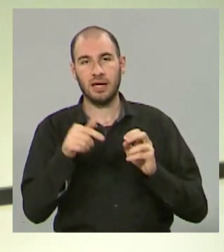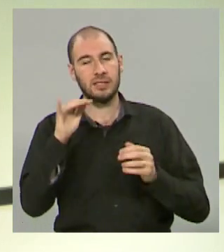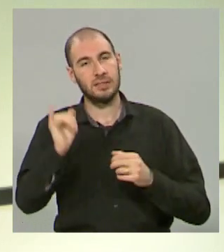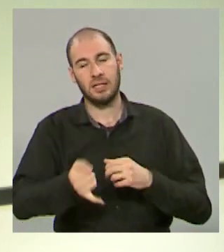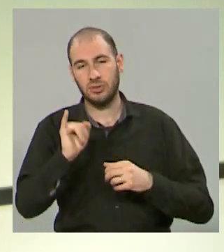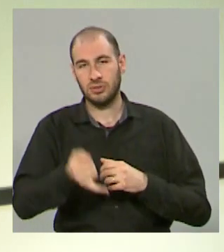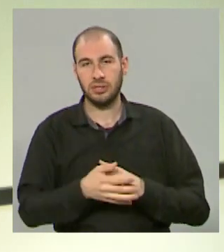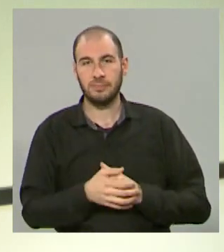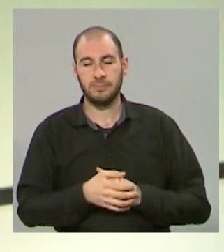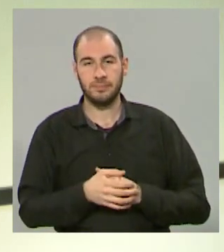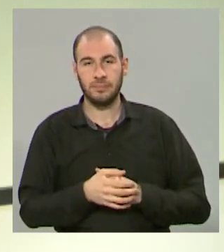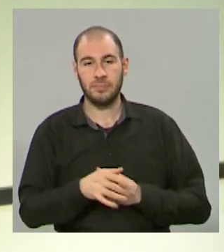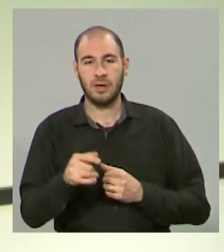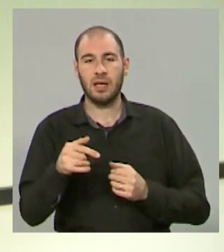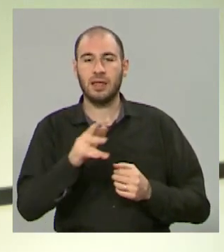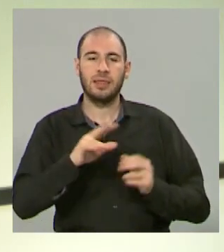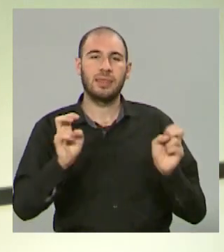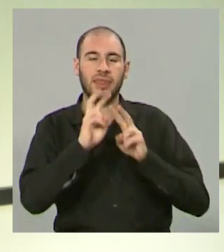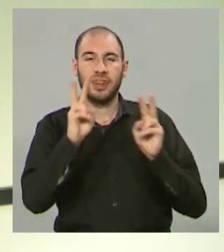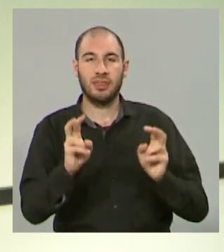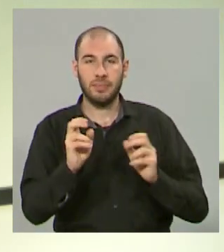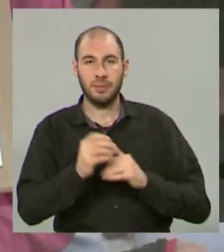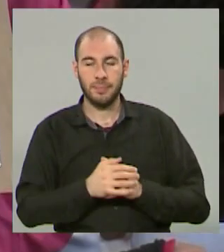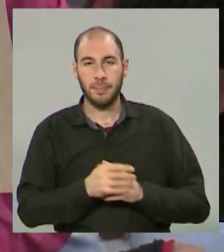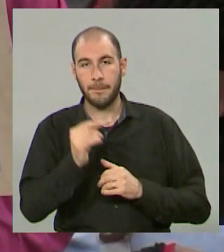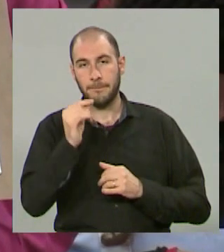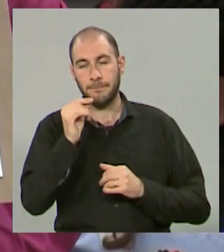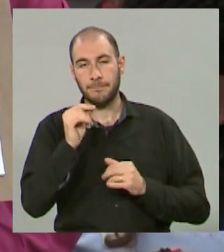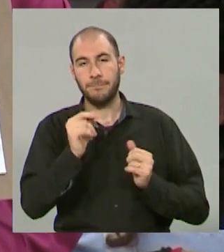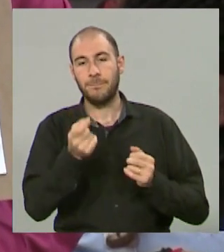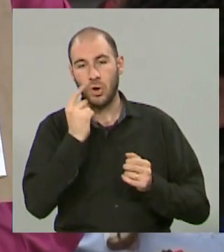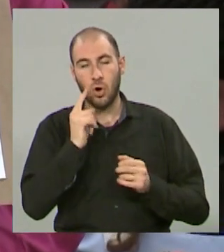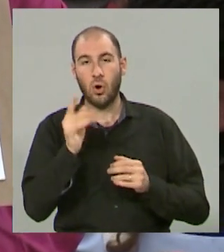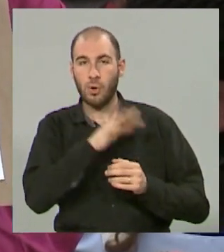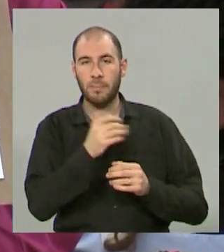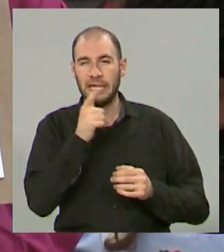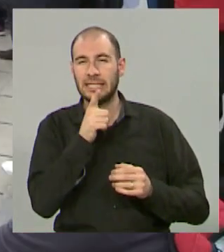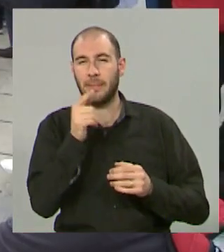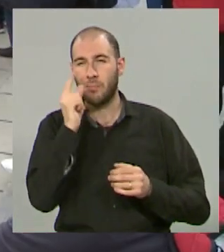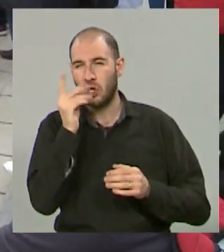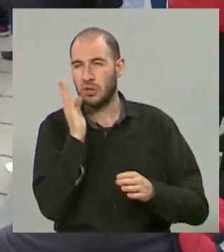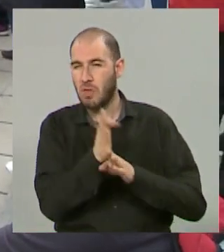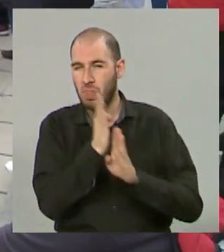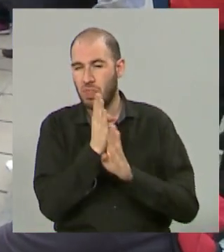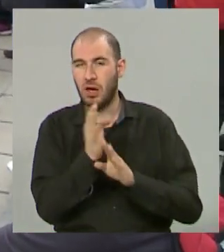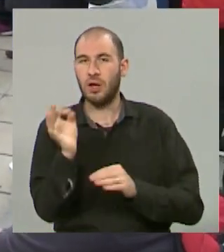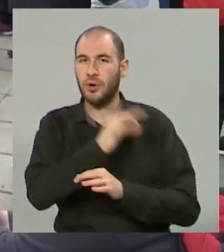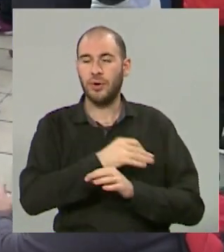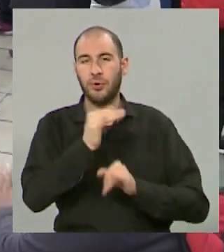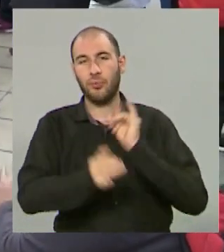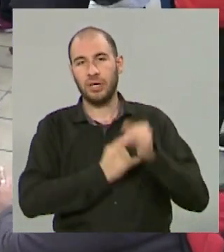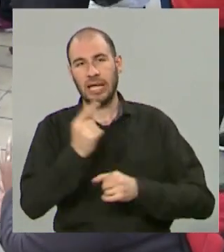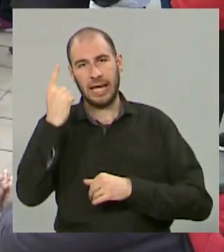indefectible que tengan connotaciones o que se alegue persecución política o se hable